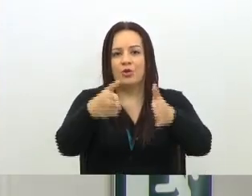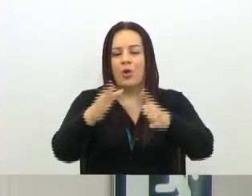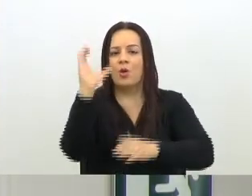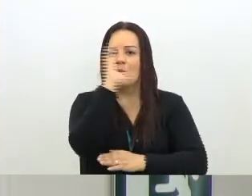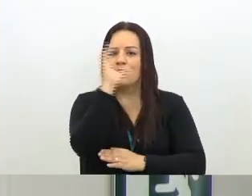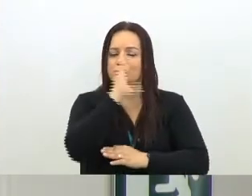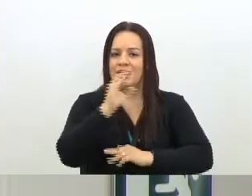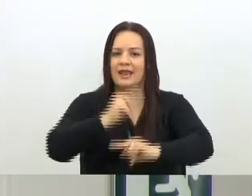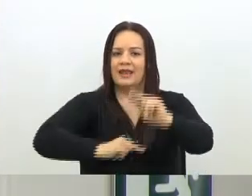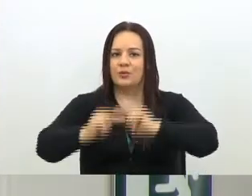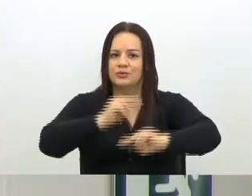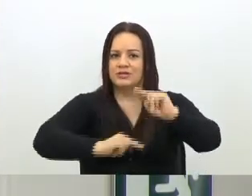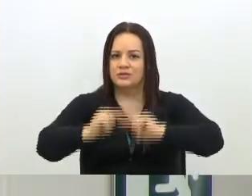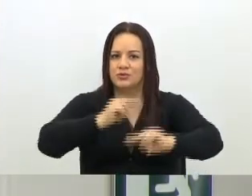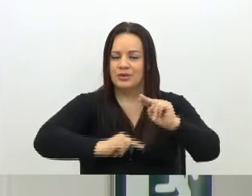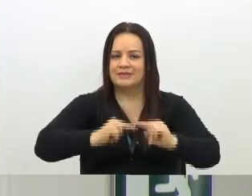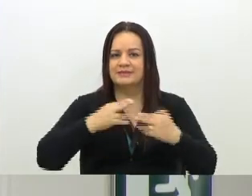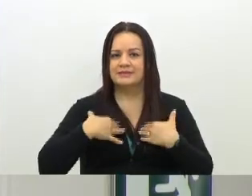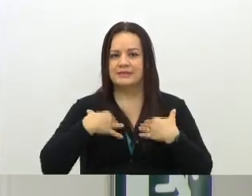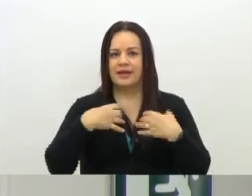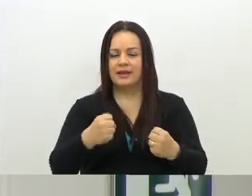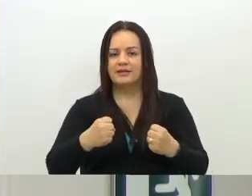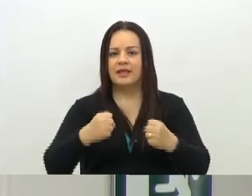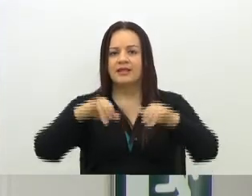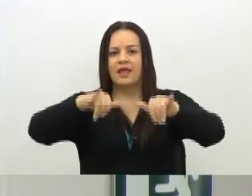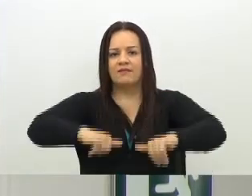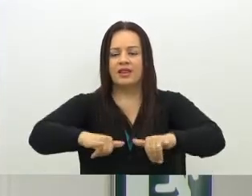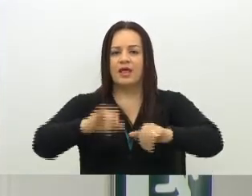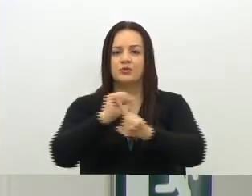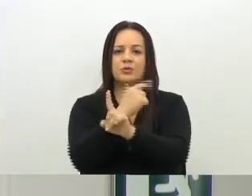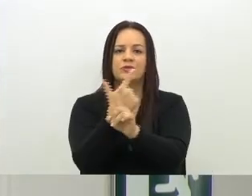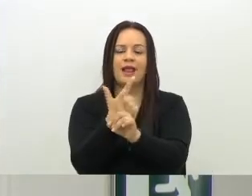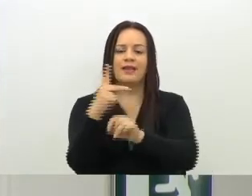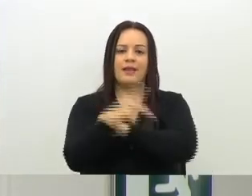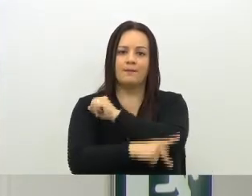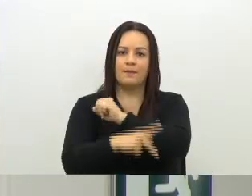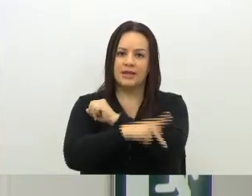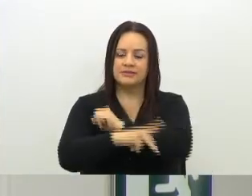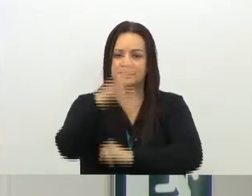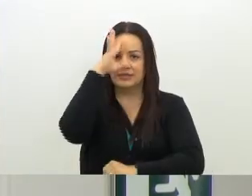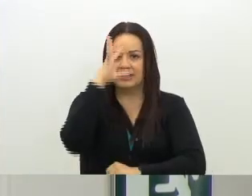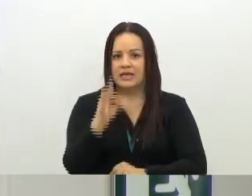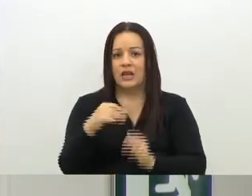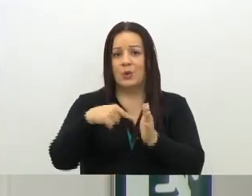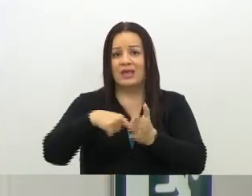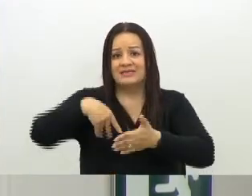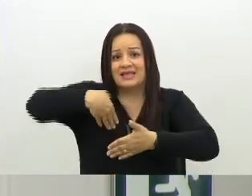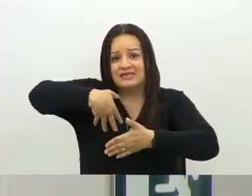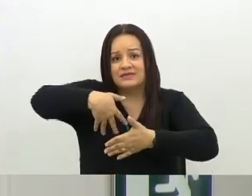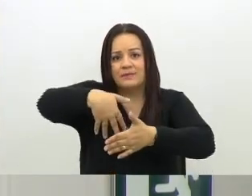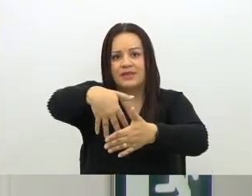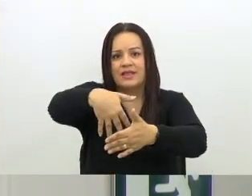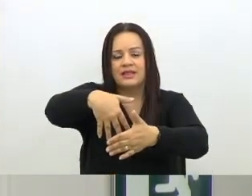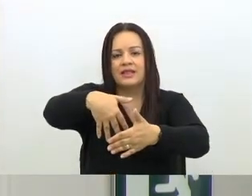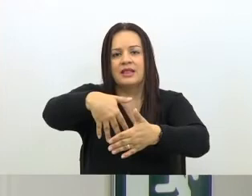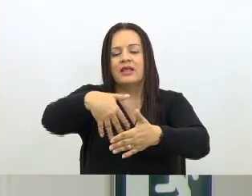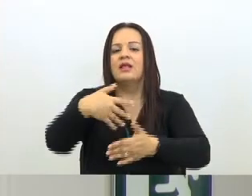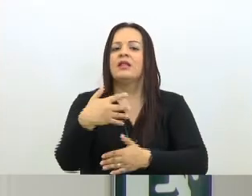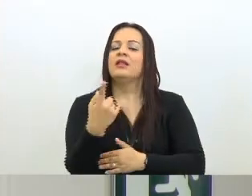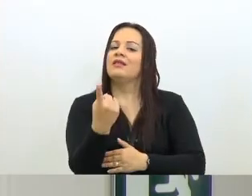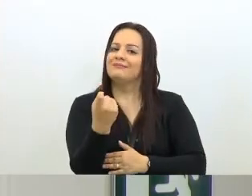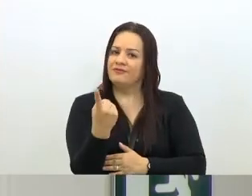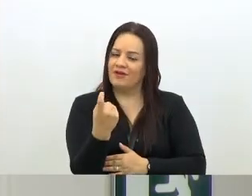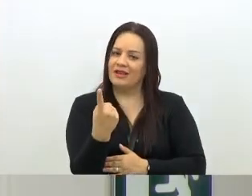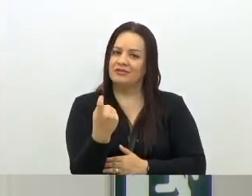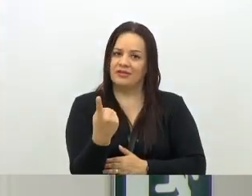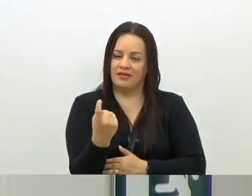negociaciones sanas y a la estabilidad social de un país. Considero que este expediente queda debiendo y